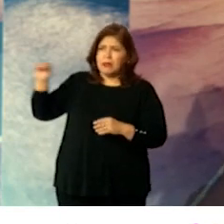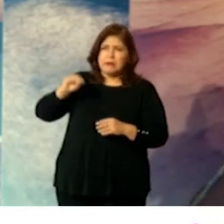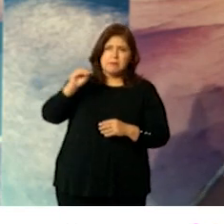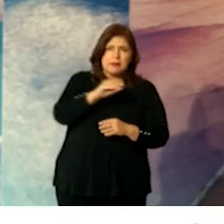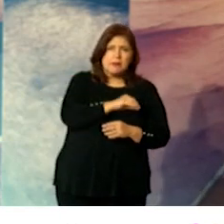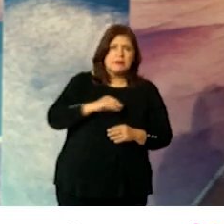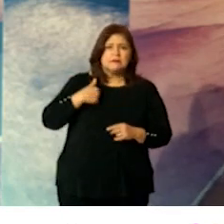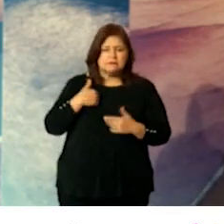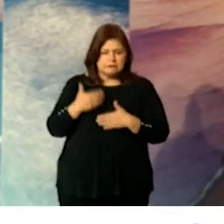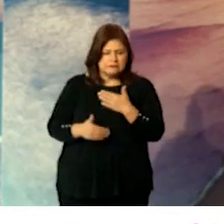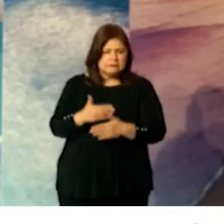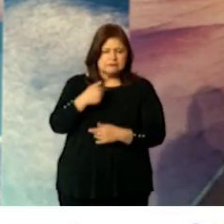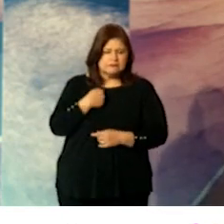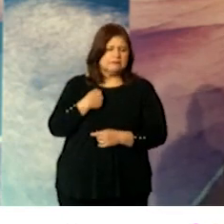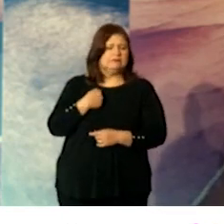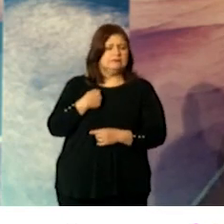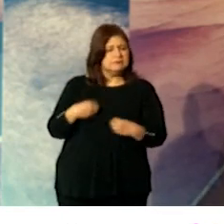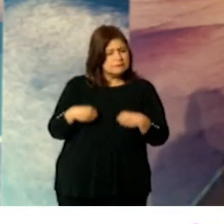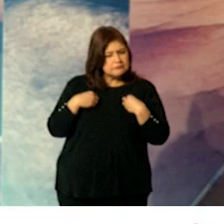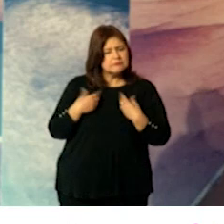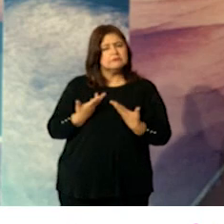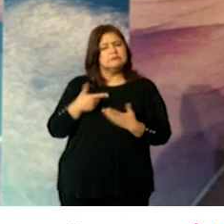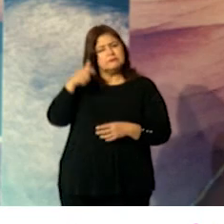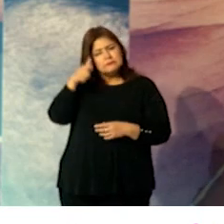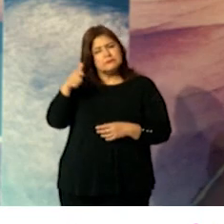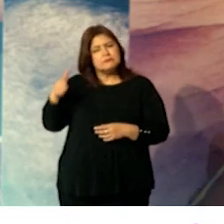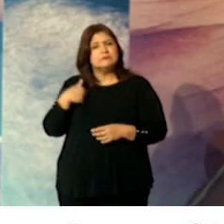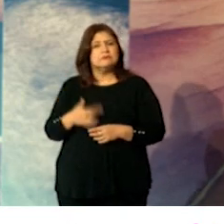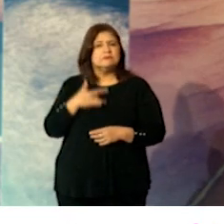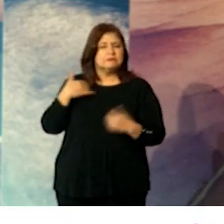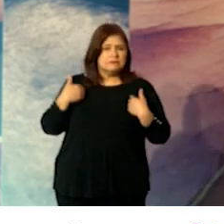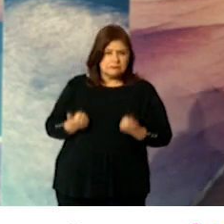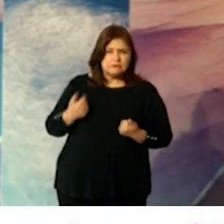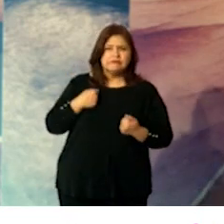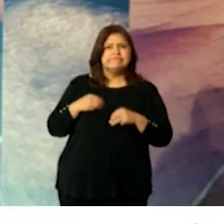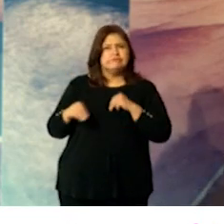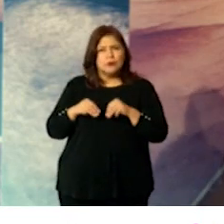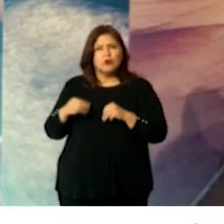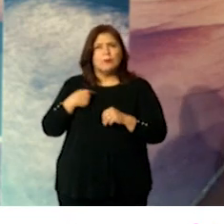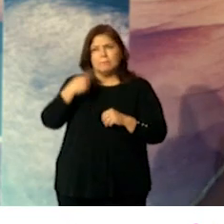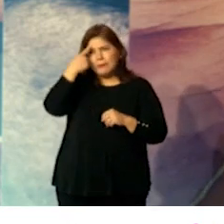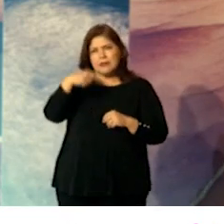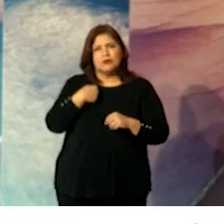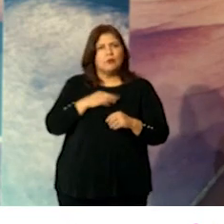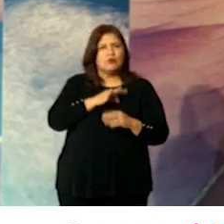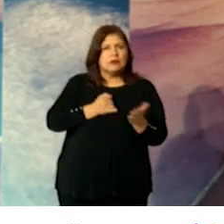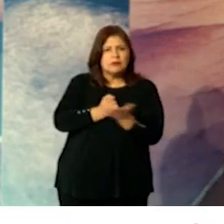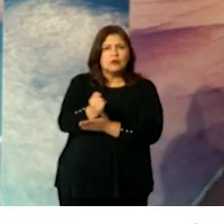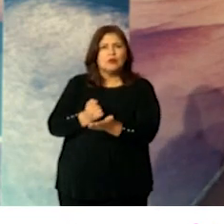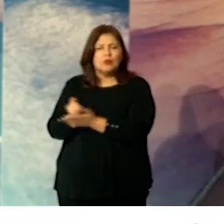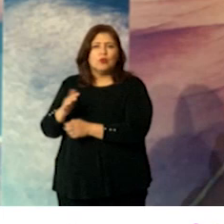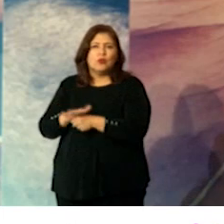vida, fui entendiendo que lo que a mí me mueve y lo que a mí me ha llevado a tomar mis decisiones